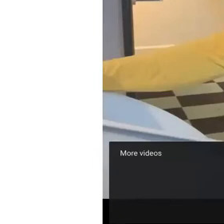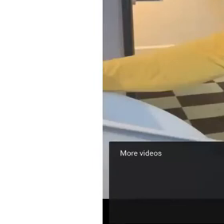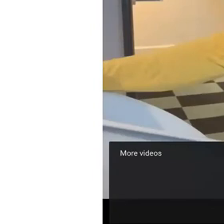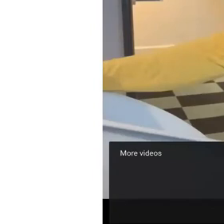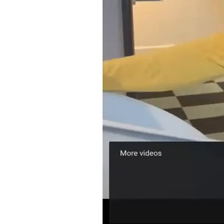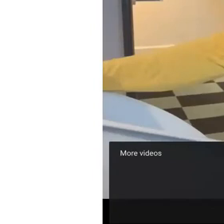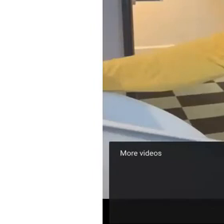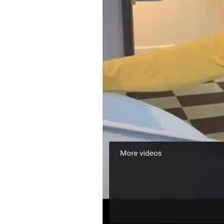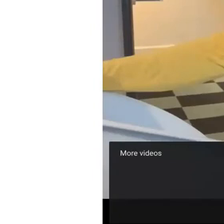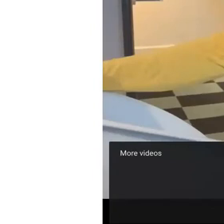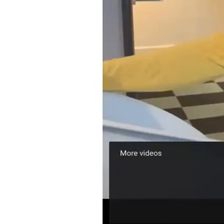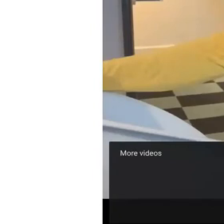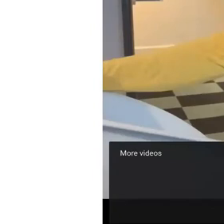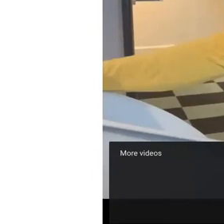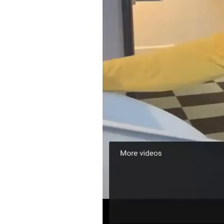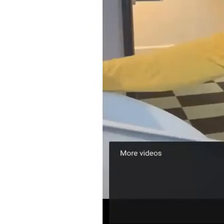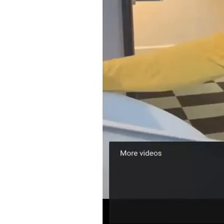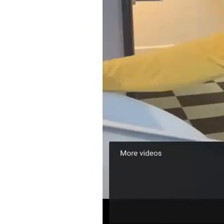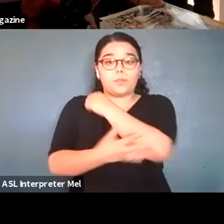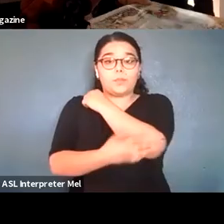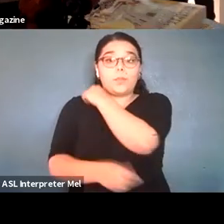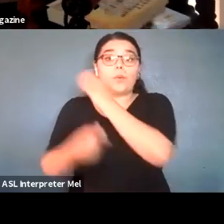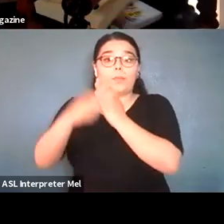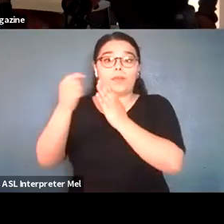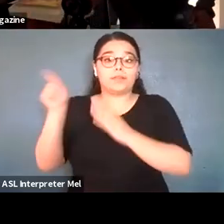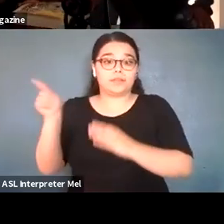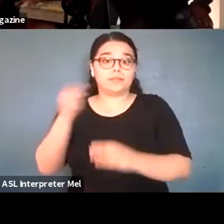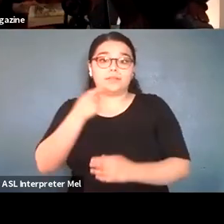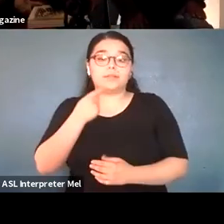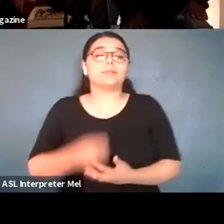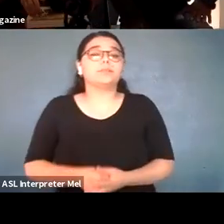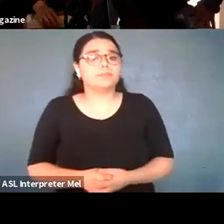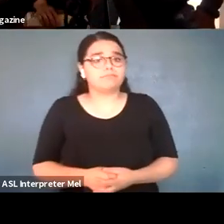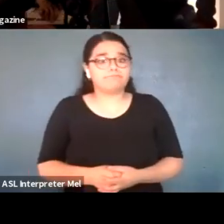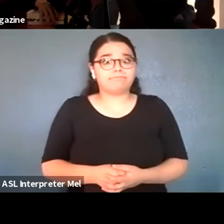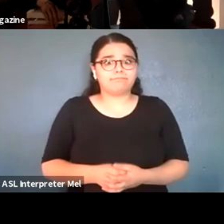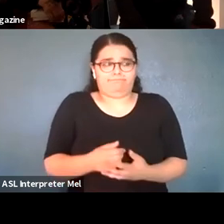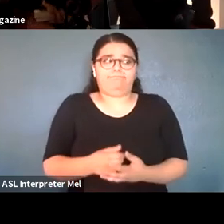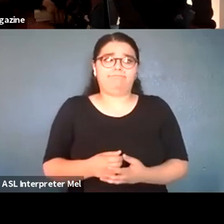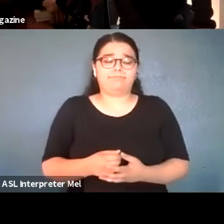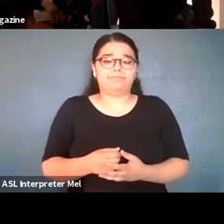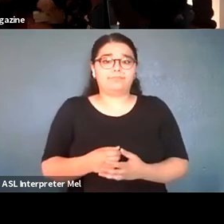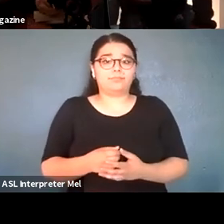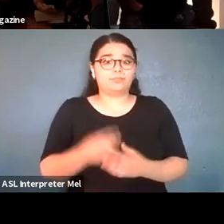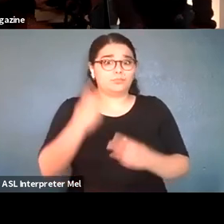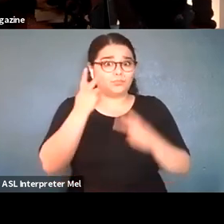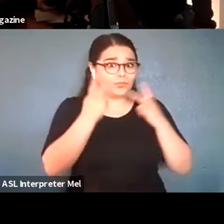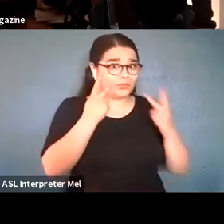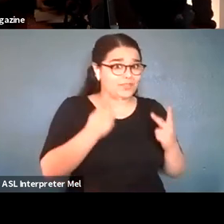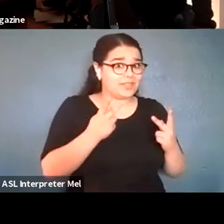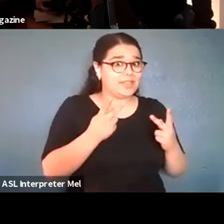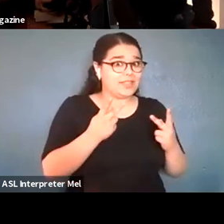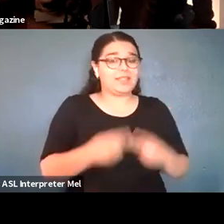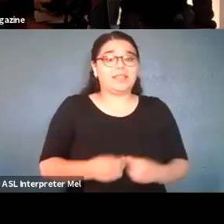Así como todos hemos estado viendo de siendo pobres, nos